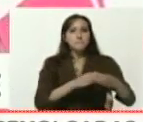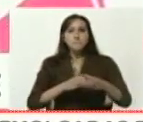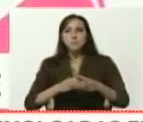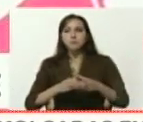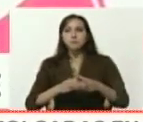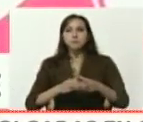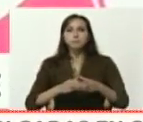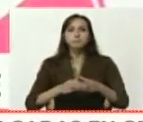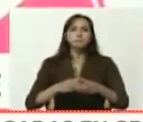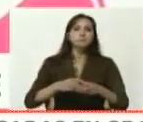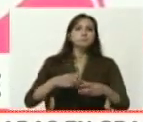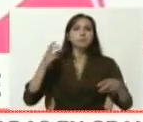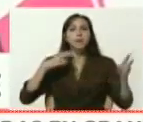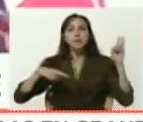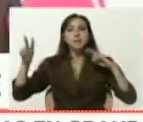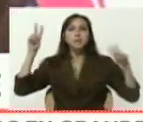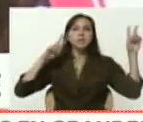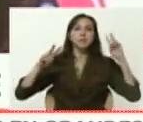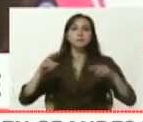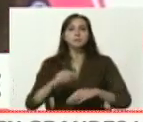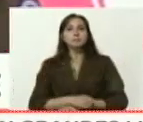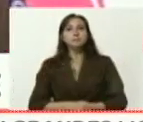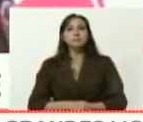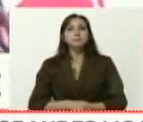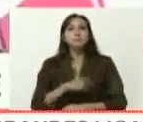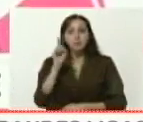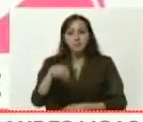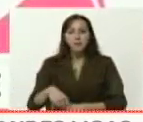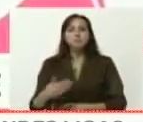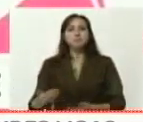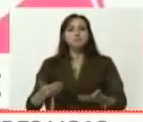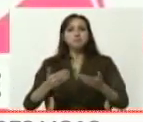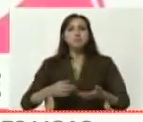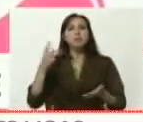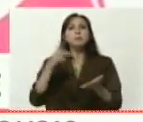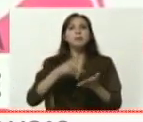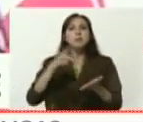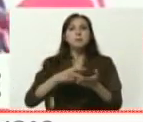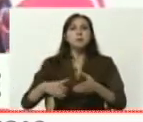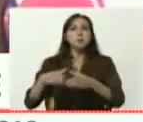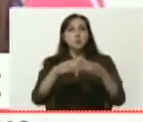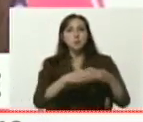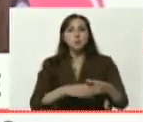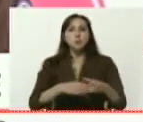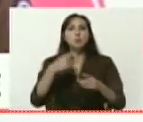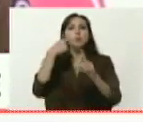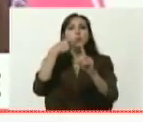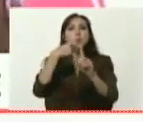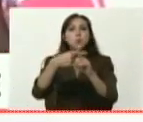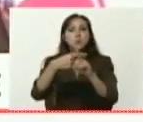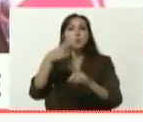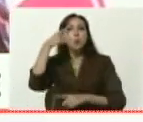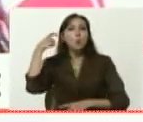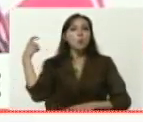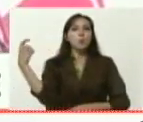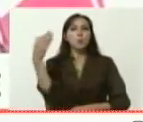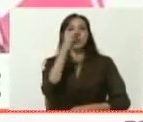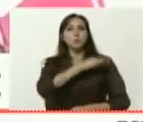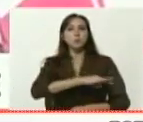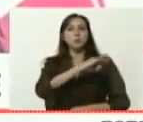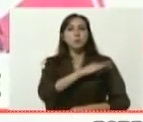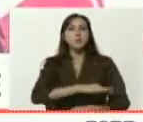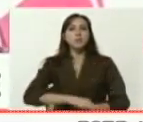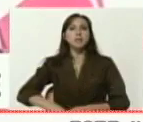democracia protagónica y participativa. Hizo nuevamente al pueblo socialista, soldado